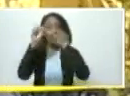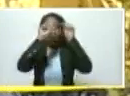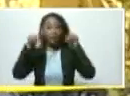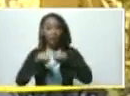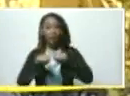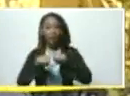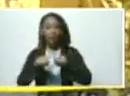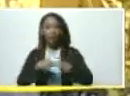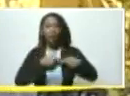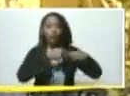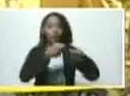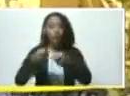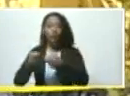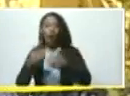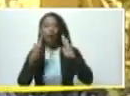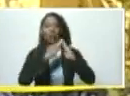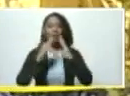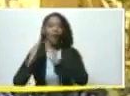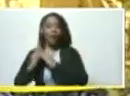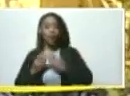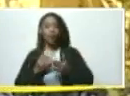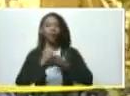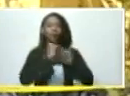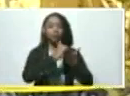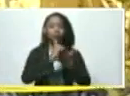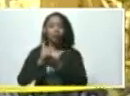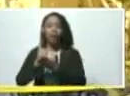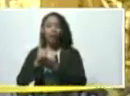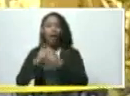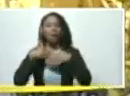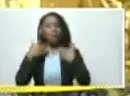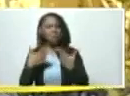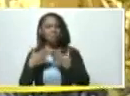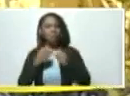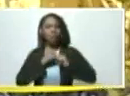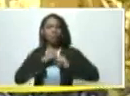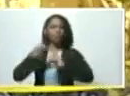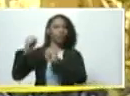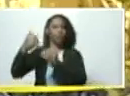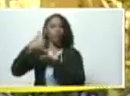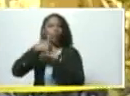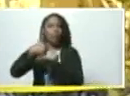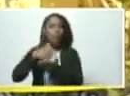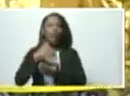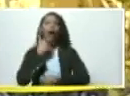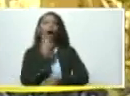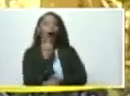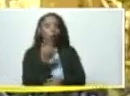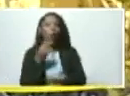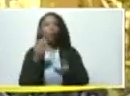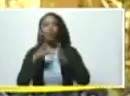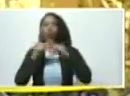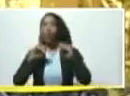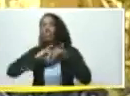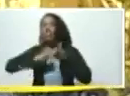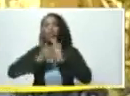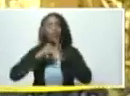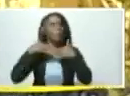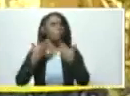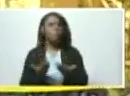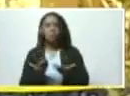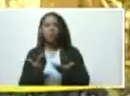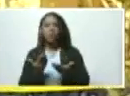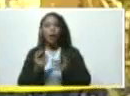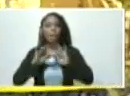alimentos casa por casa, por supuesto, también contribuyó, pues, a evitar, bueno, la vulnerabilidad y todo lo que significa